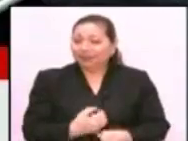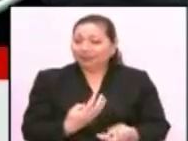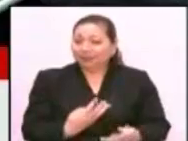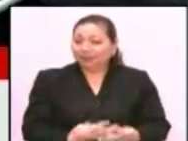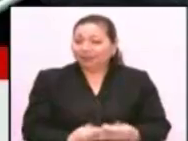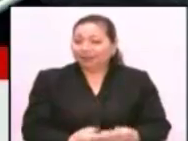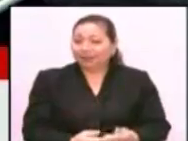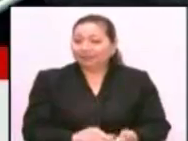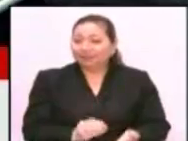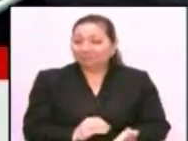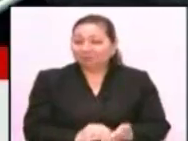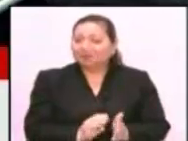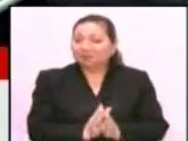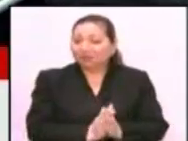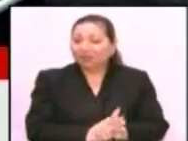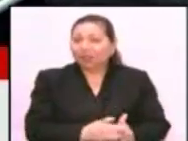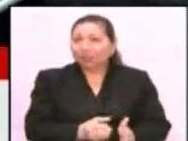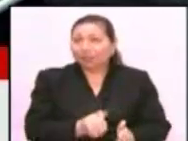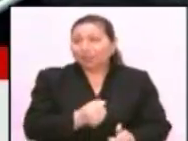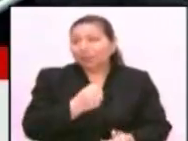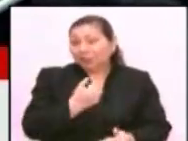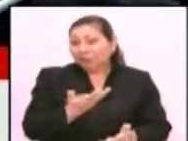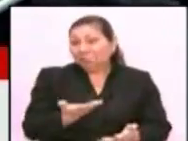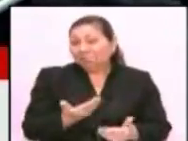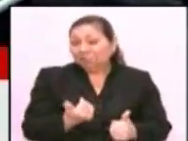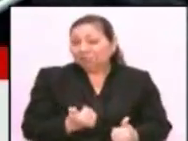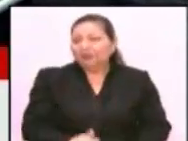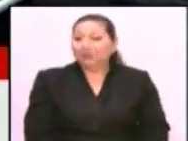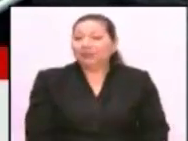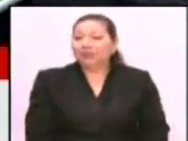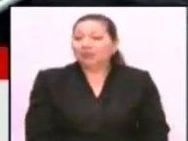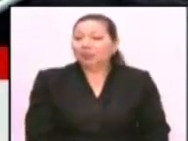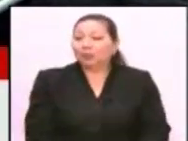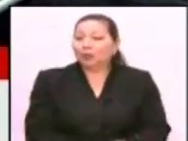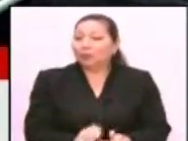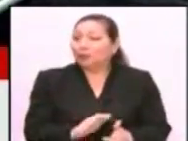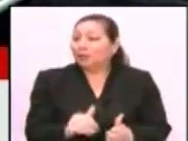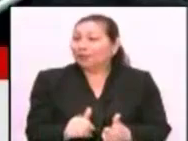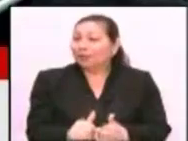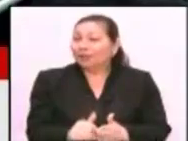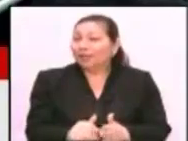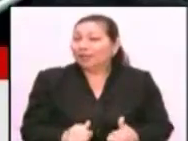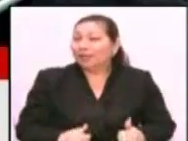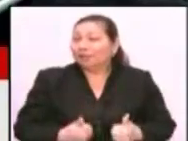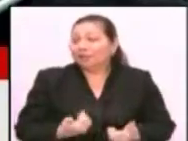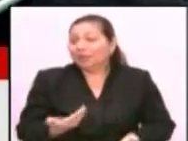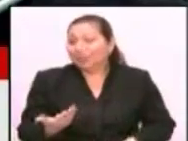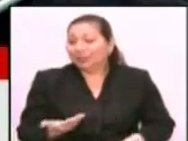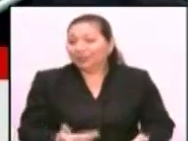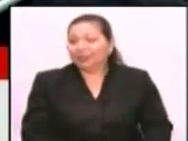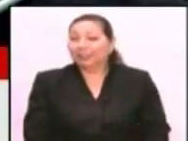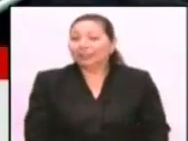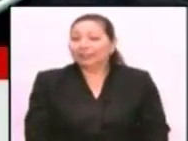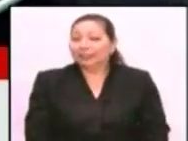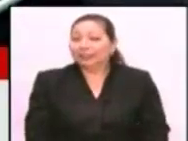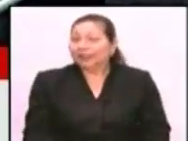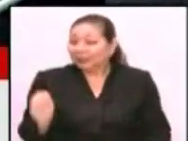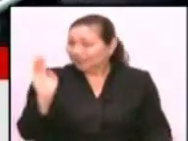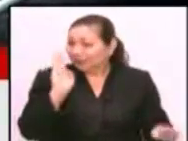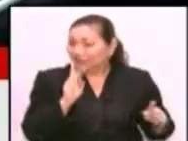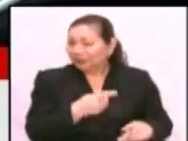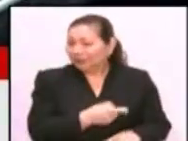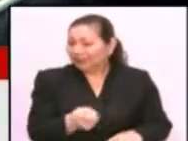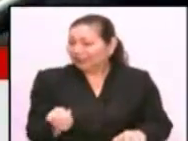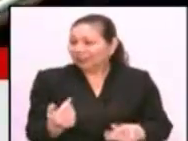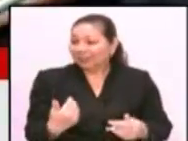prisiones, fue una grata noticia. Pensamos que, como todo en la vida, de repente, como la preocupación que